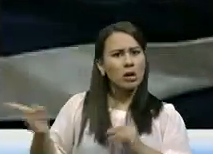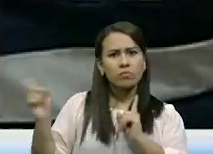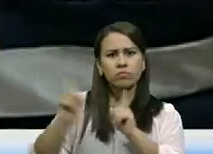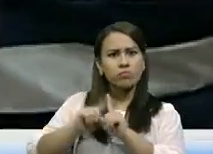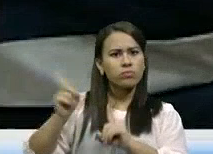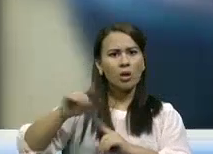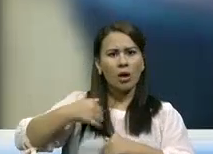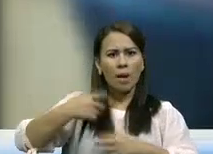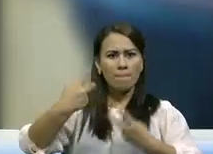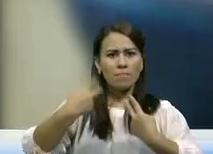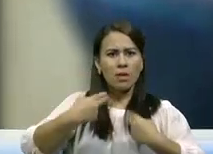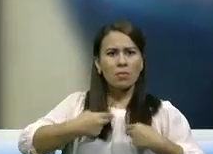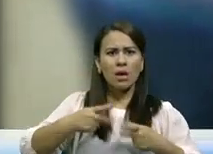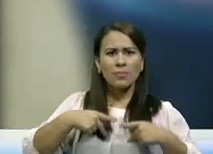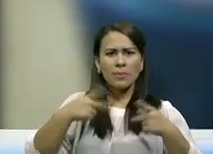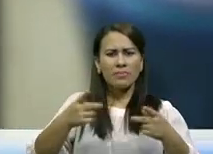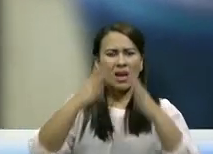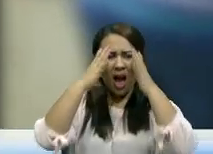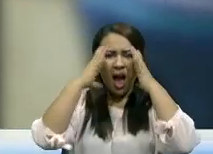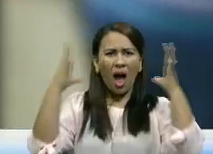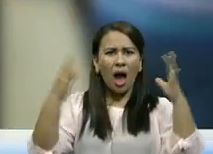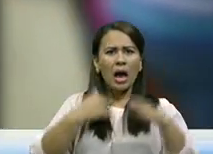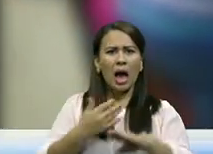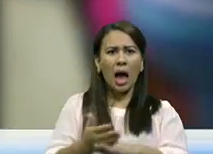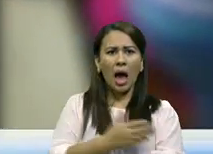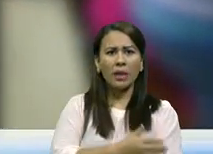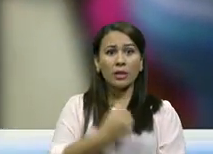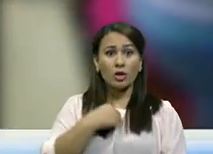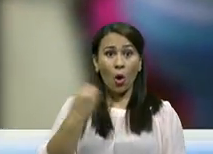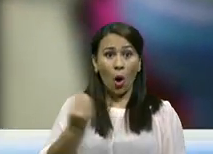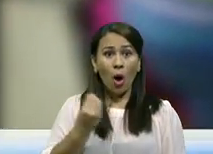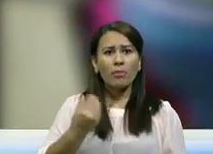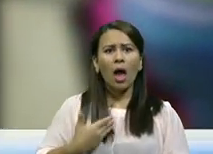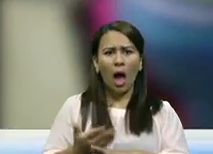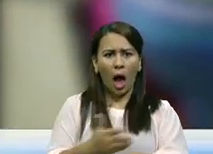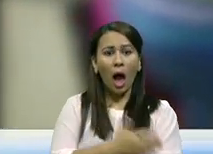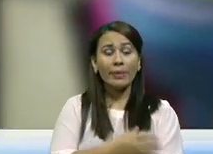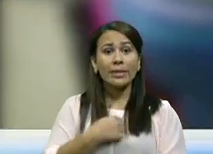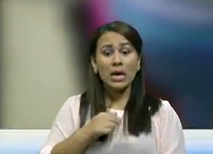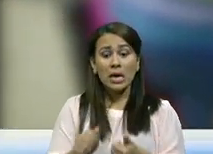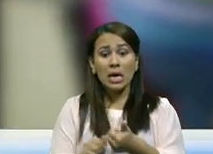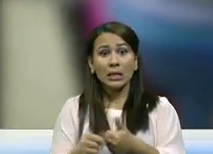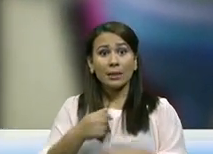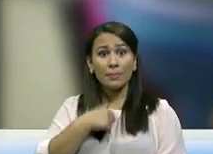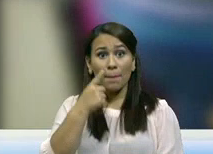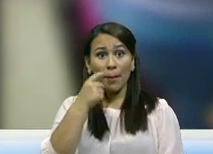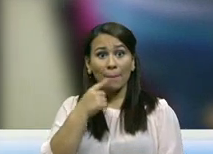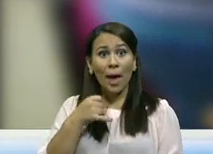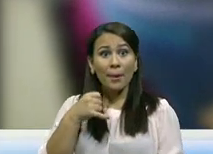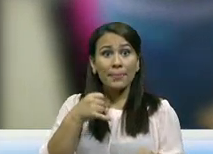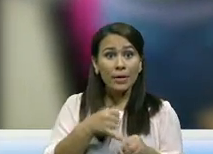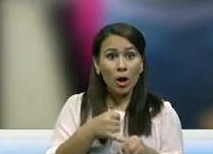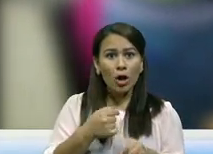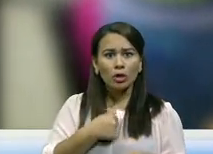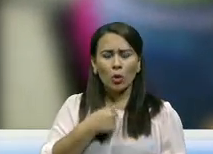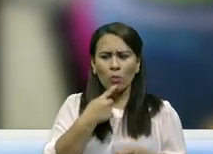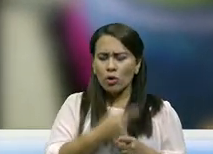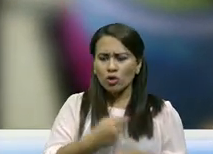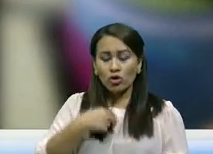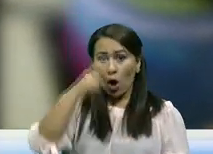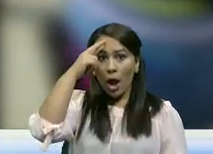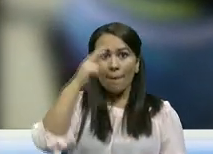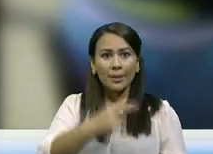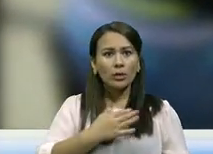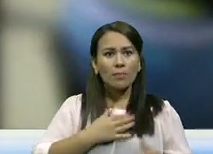que ella misma vivió un infierno en sus años de infancia. Casi me viola mi papá mismo. Entonces yo por eso yo digo,